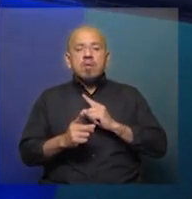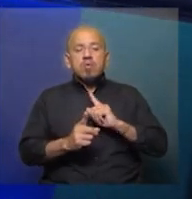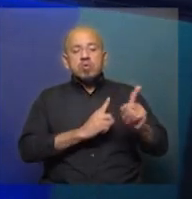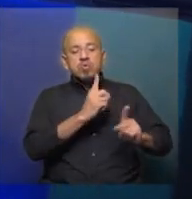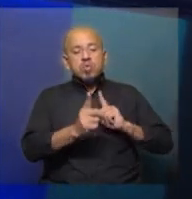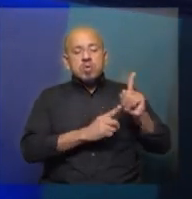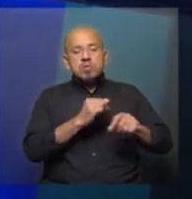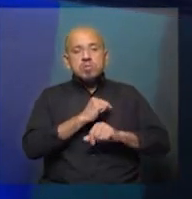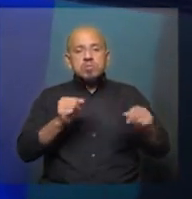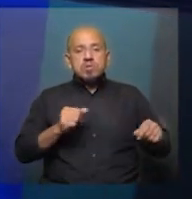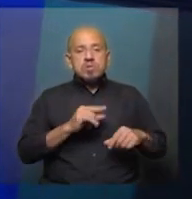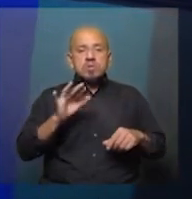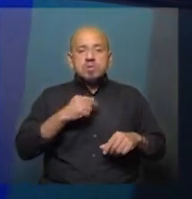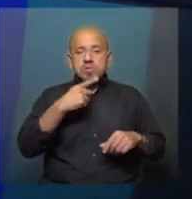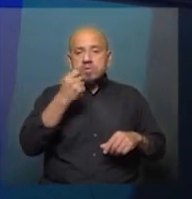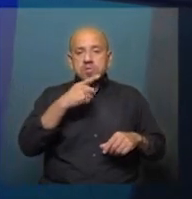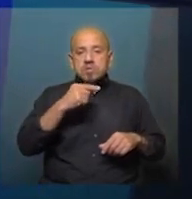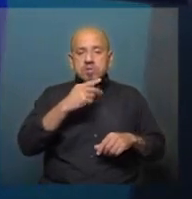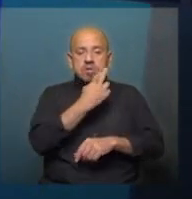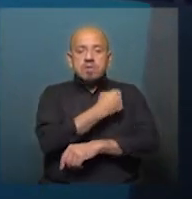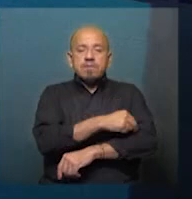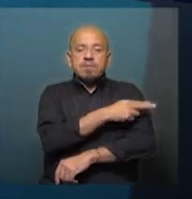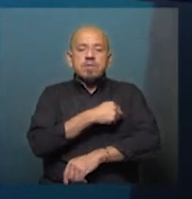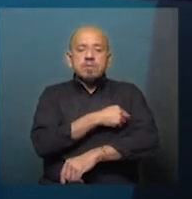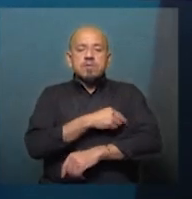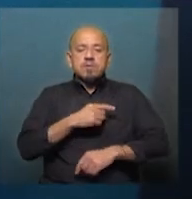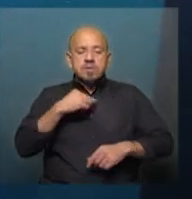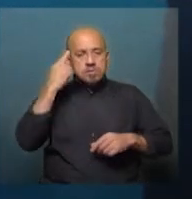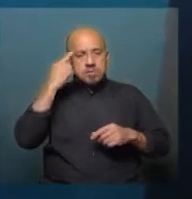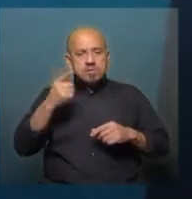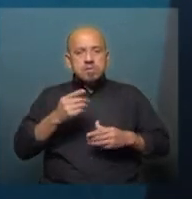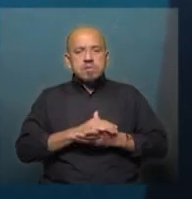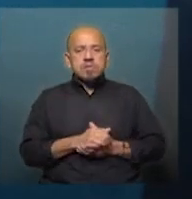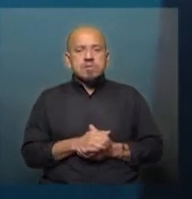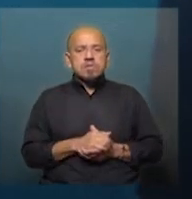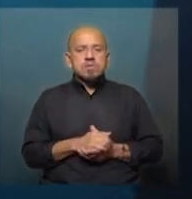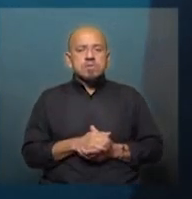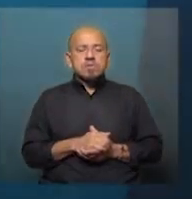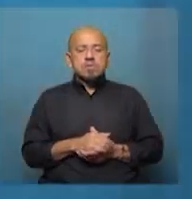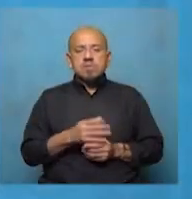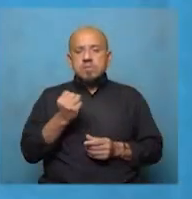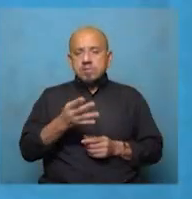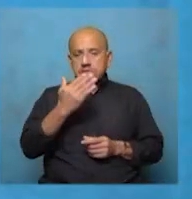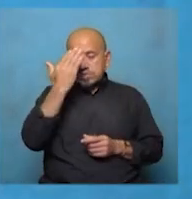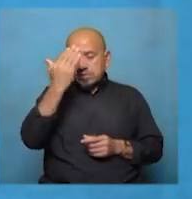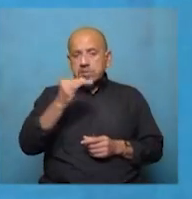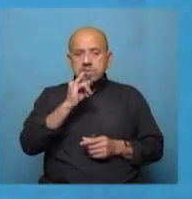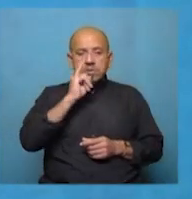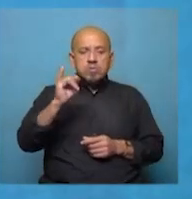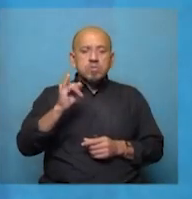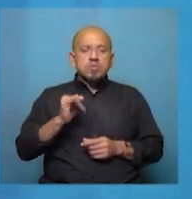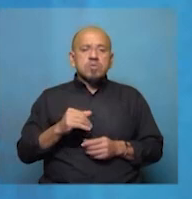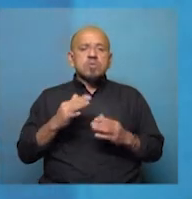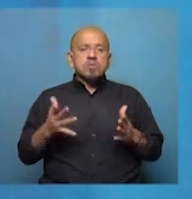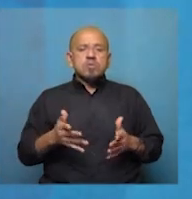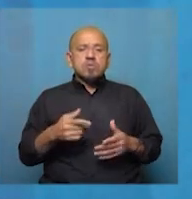podrán retirar por ejemplo medicamentos en las farmacias qué lectura haces de esa situación Porque desde el frente amplio se denuncia que esto también se debe